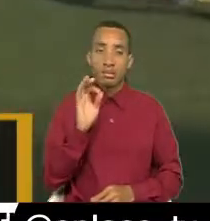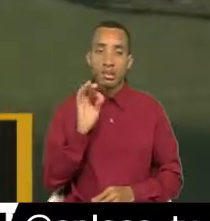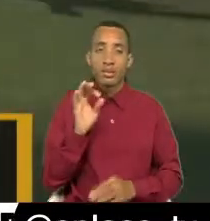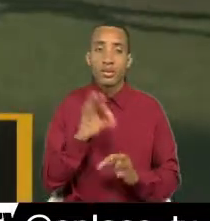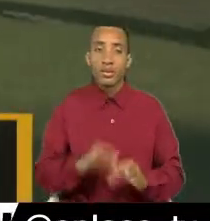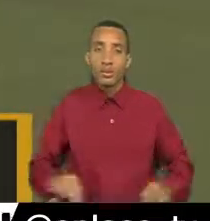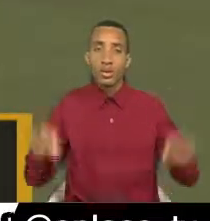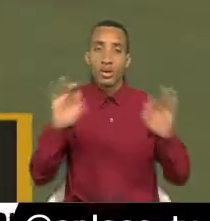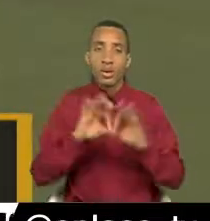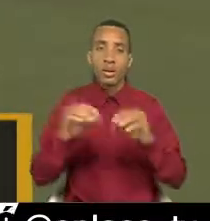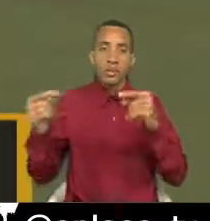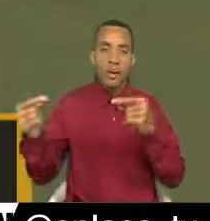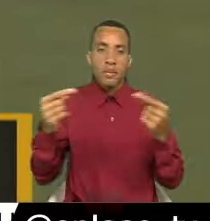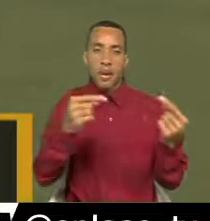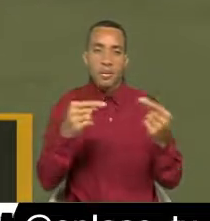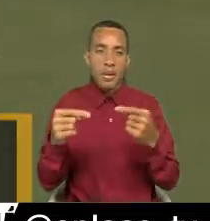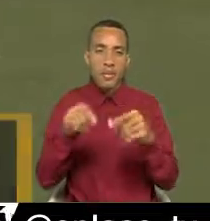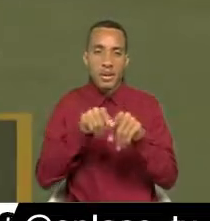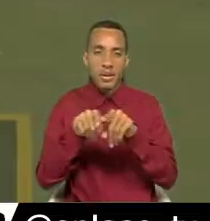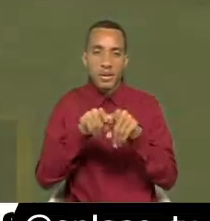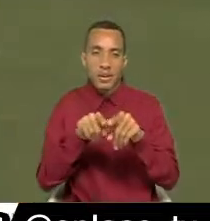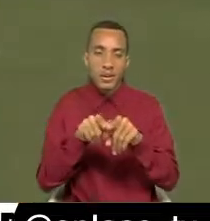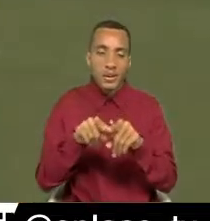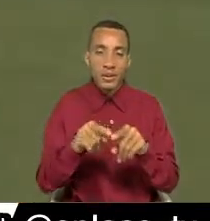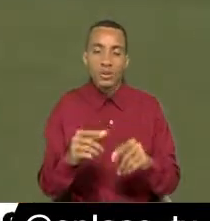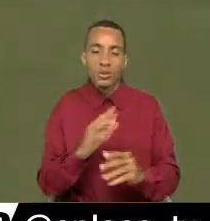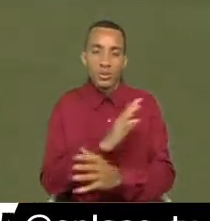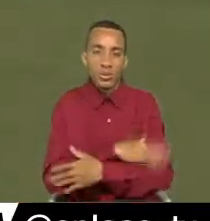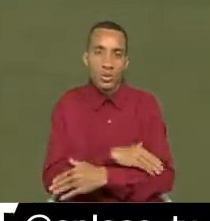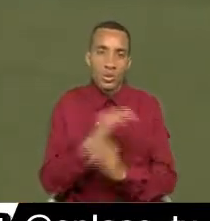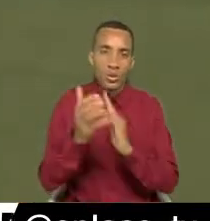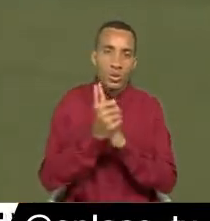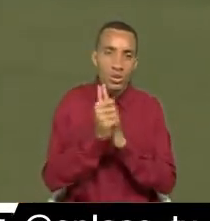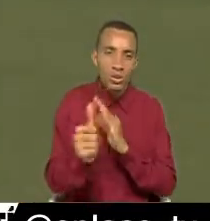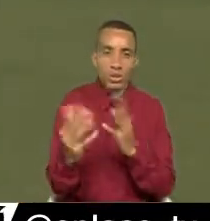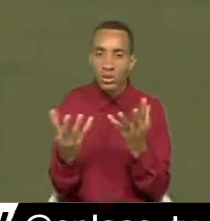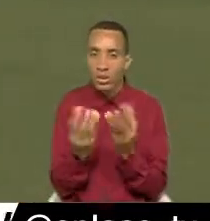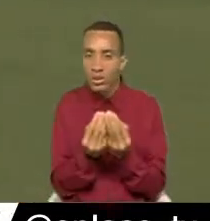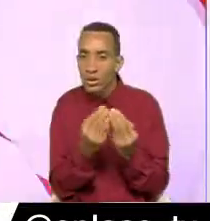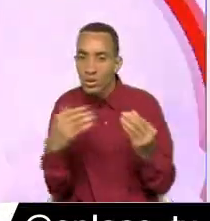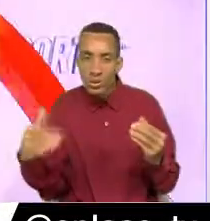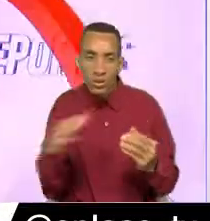estas competencias donde se mide el talento, la disciplina y el trabajo en equipo.